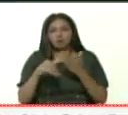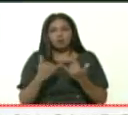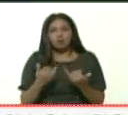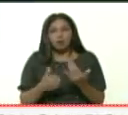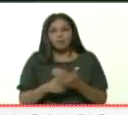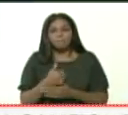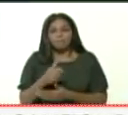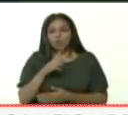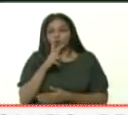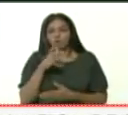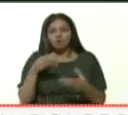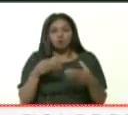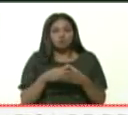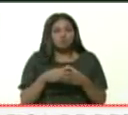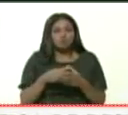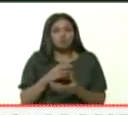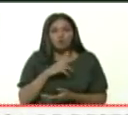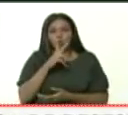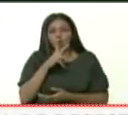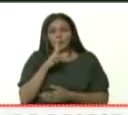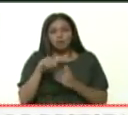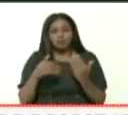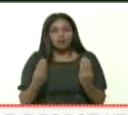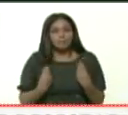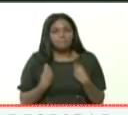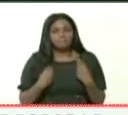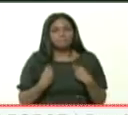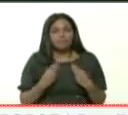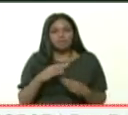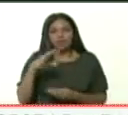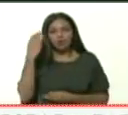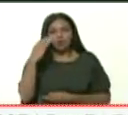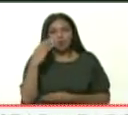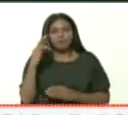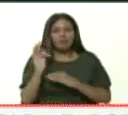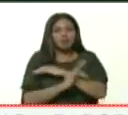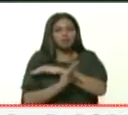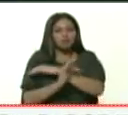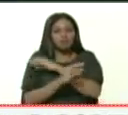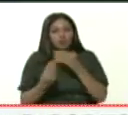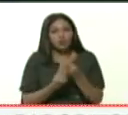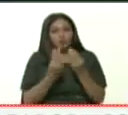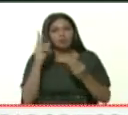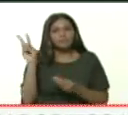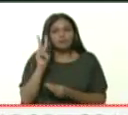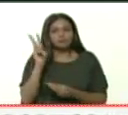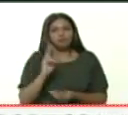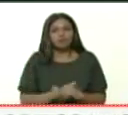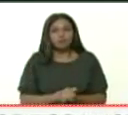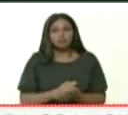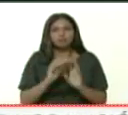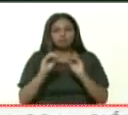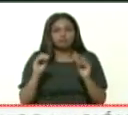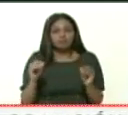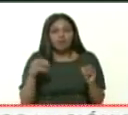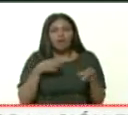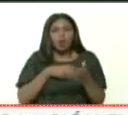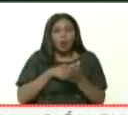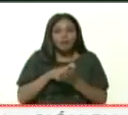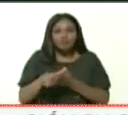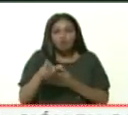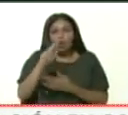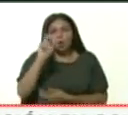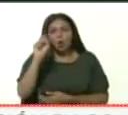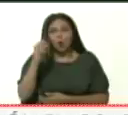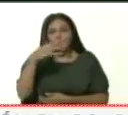más atroces bandas criminales que hacen vida en Colombia y en la frontera con Venezuela, la llamada banda criminal Los Rastrojos,